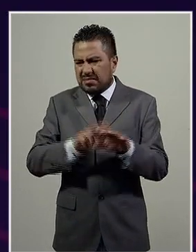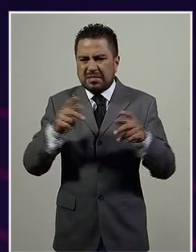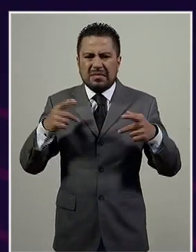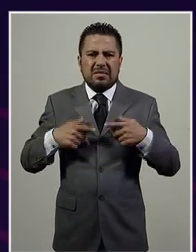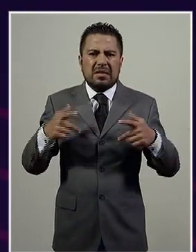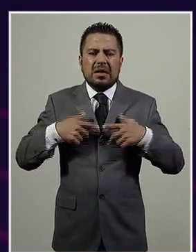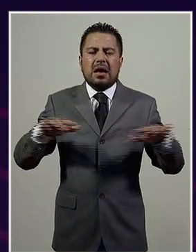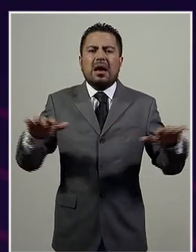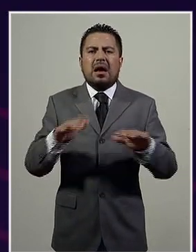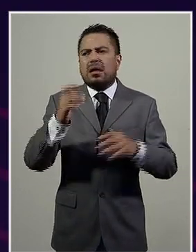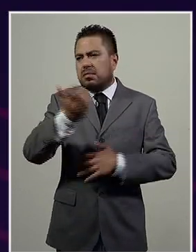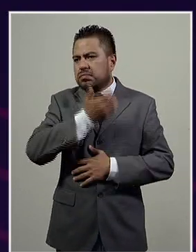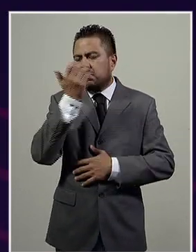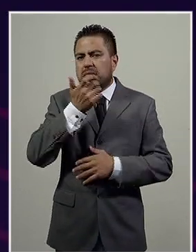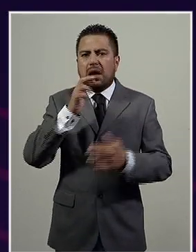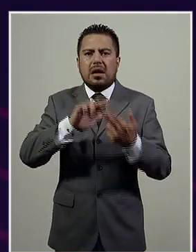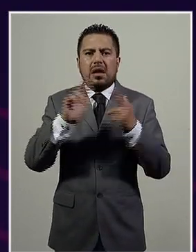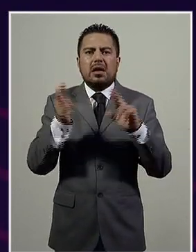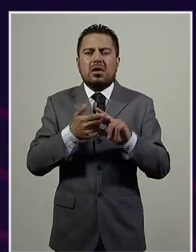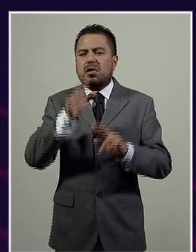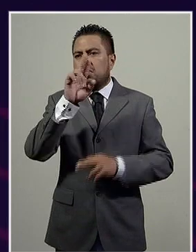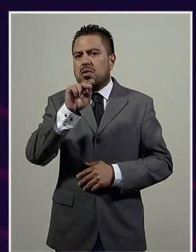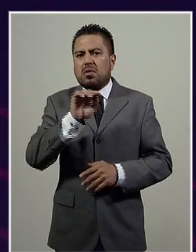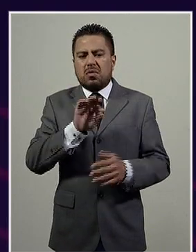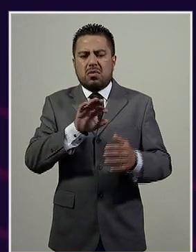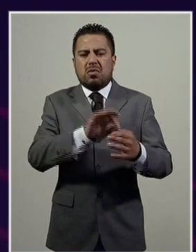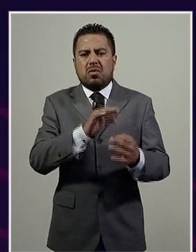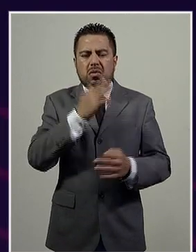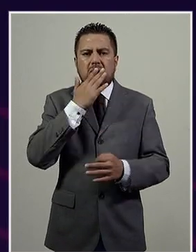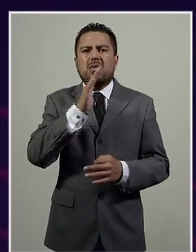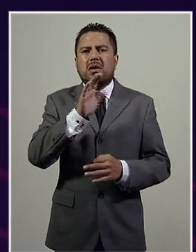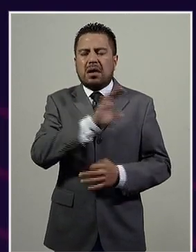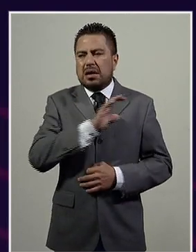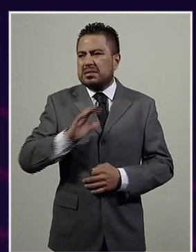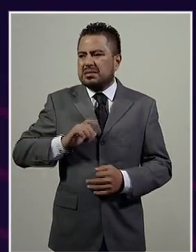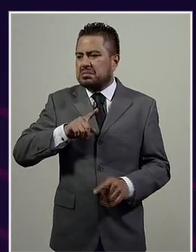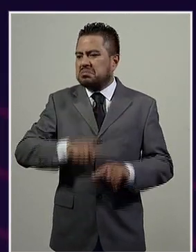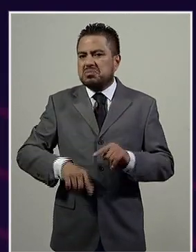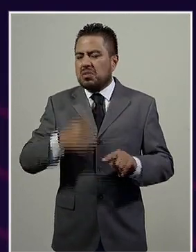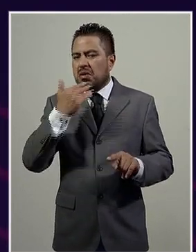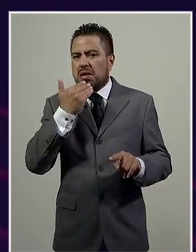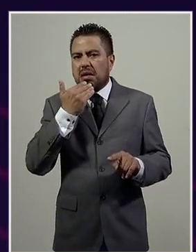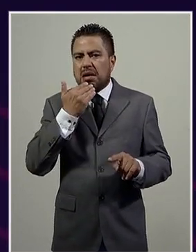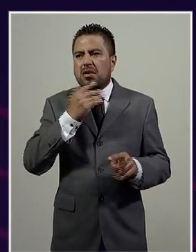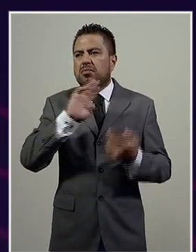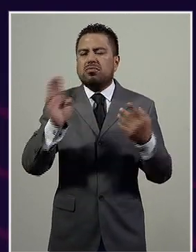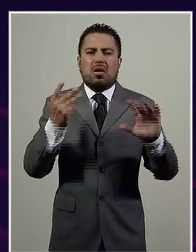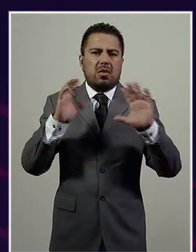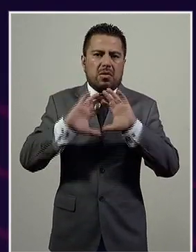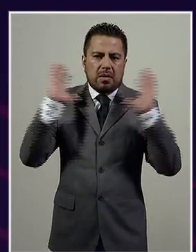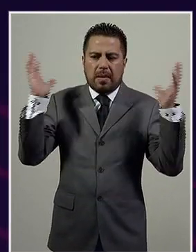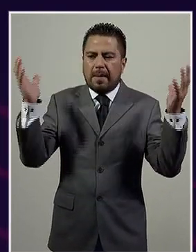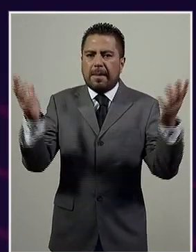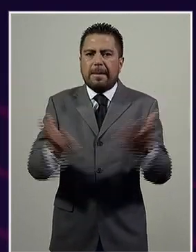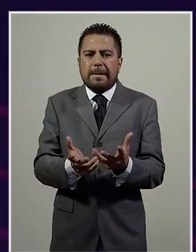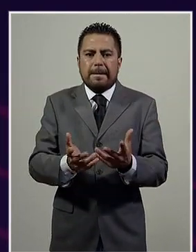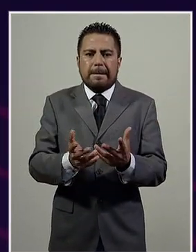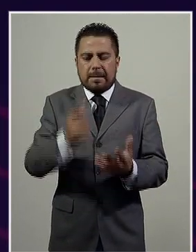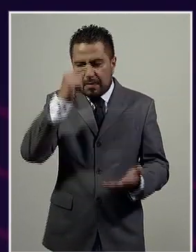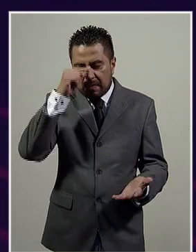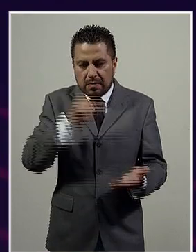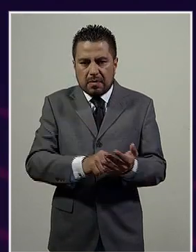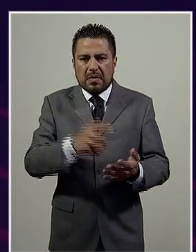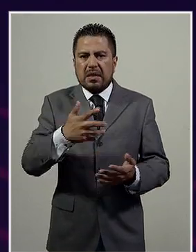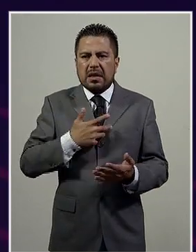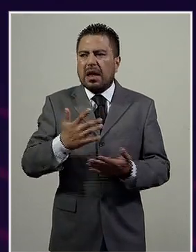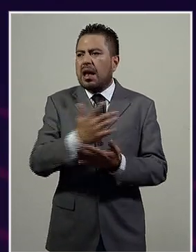personas practicando religiones que no son del judeocristianismo, ¿no? En todo el mundo. Entonces, yo creo que